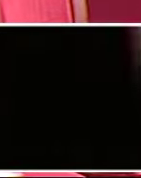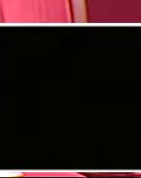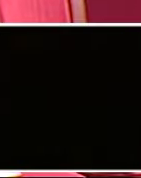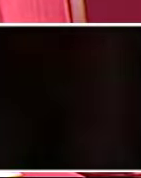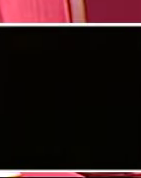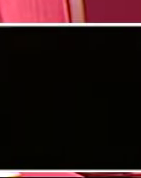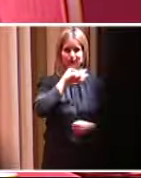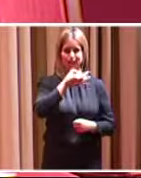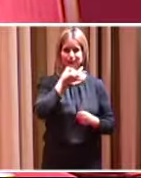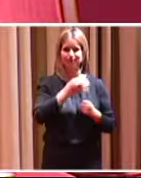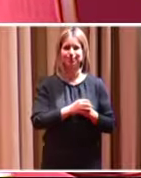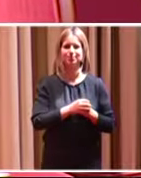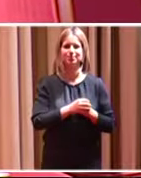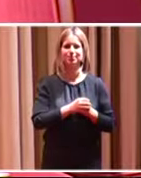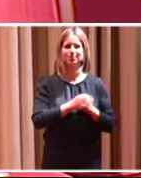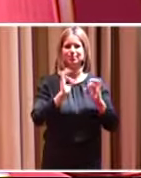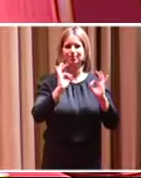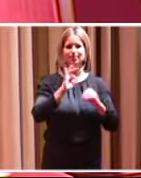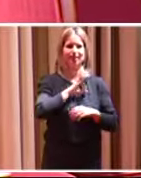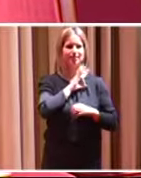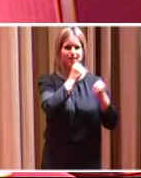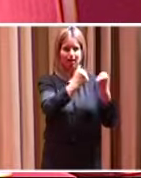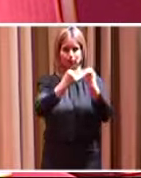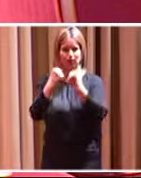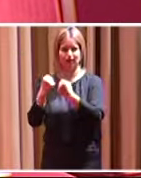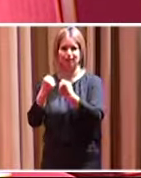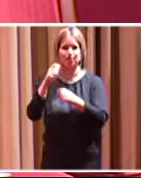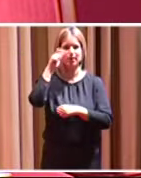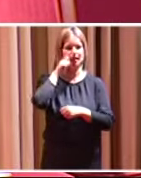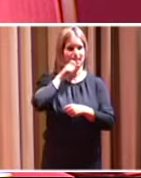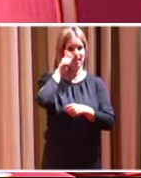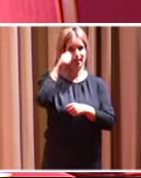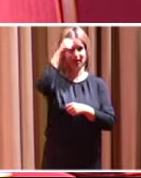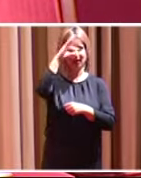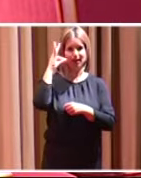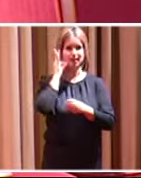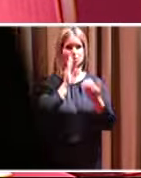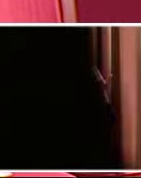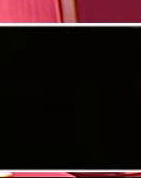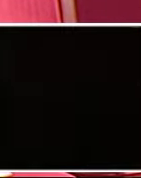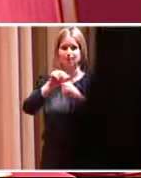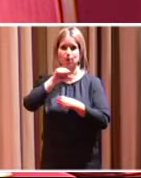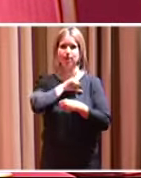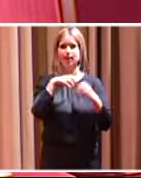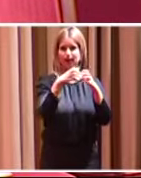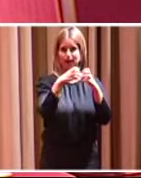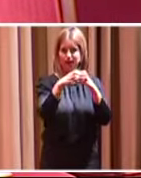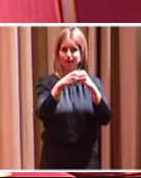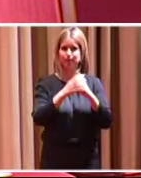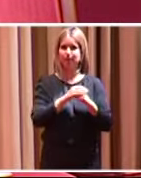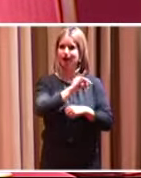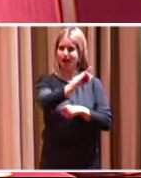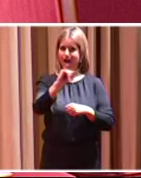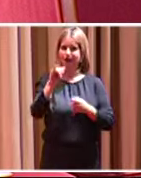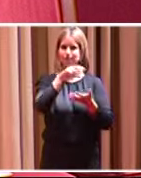Buenas tardes, distinguidas autoridades, queridos vecinos y vecinas de Granada, los que